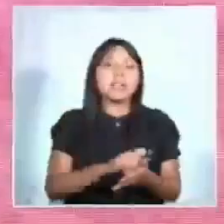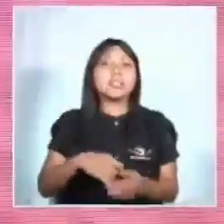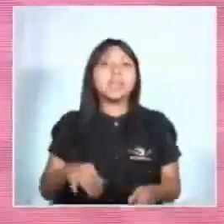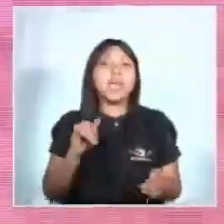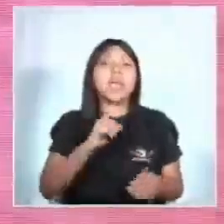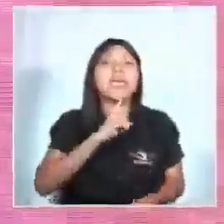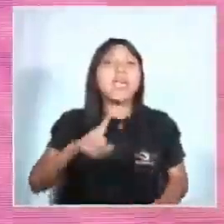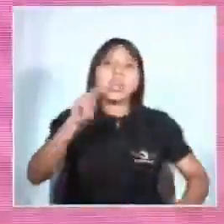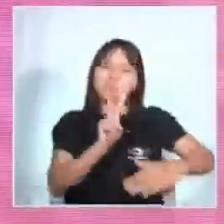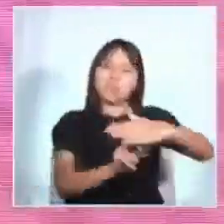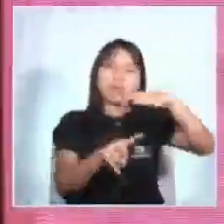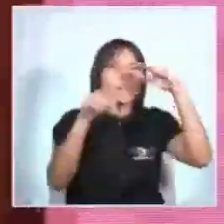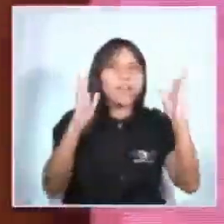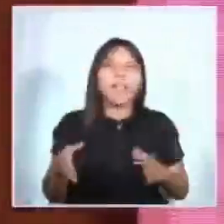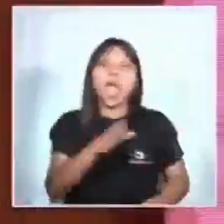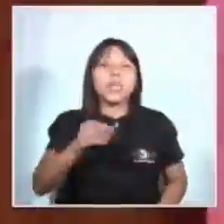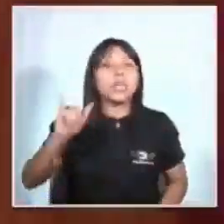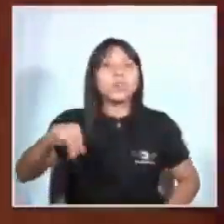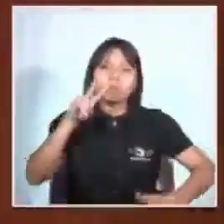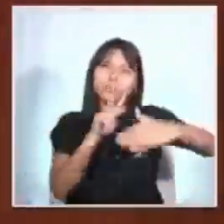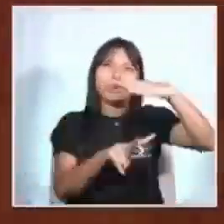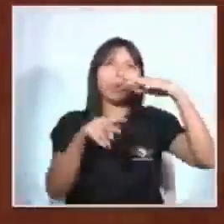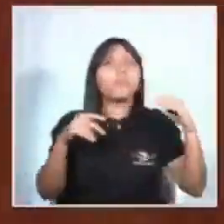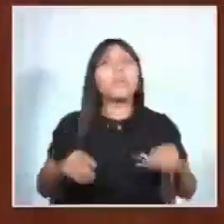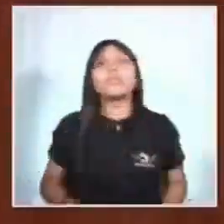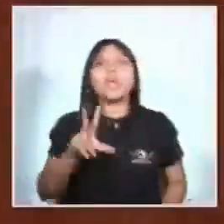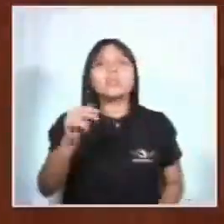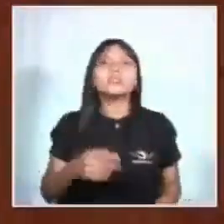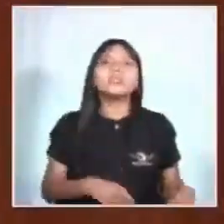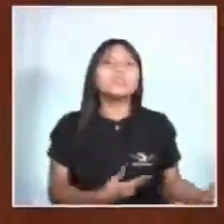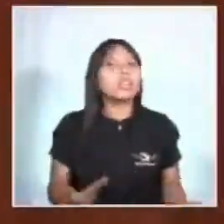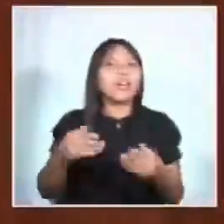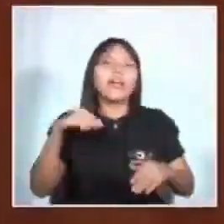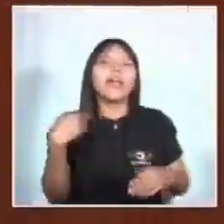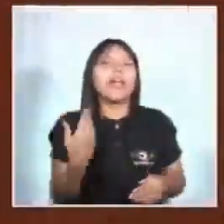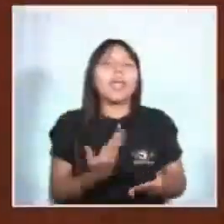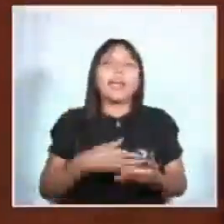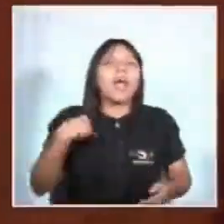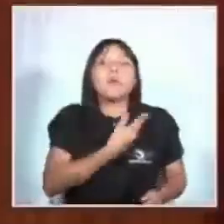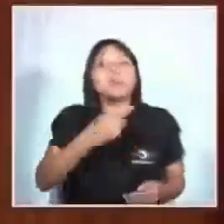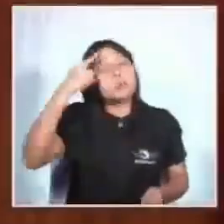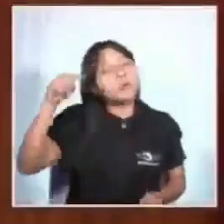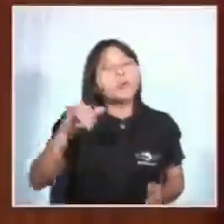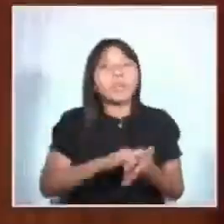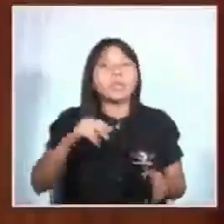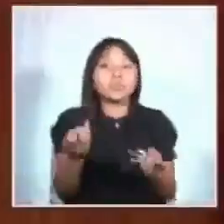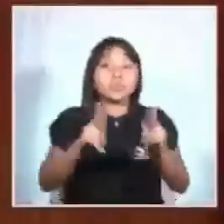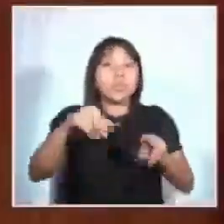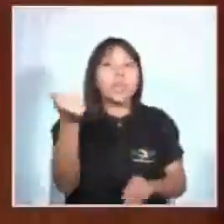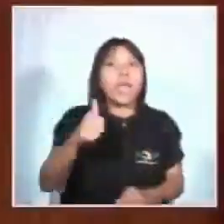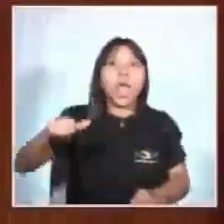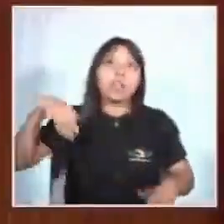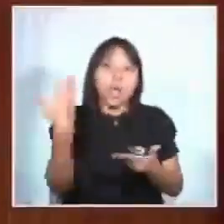eres profeta, y los profetas no llegamos porque algo está sucediendo. Los profetas